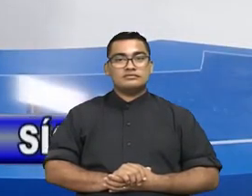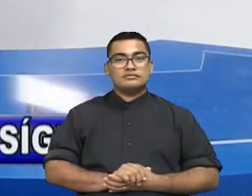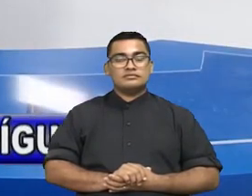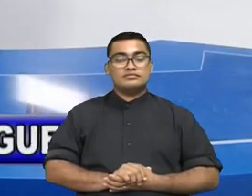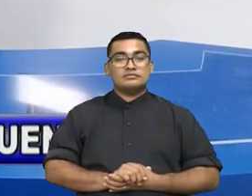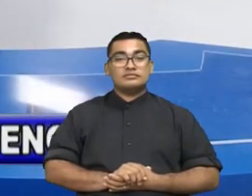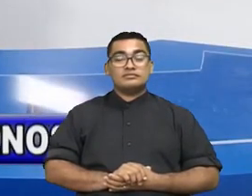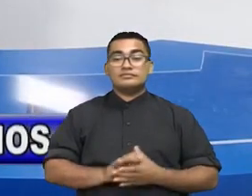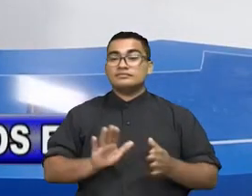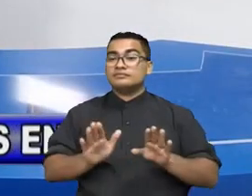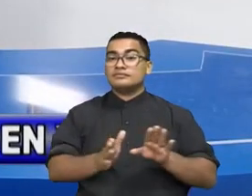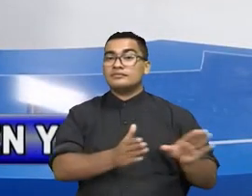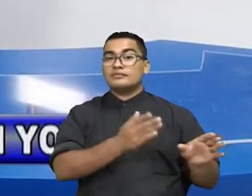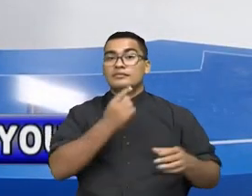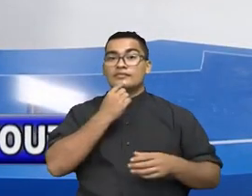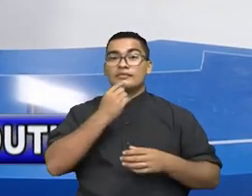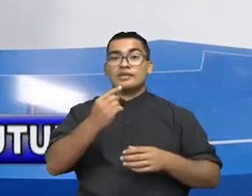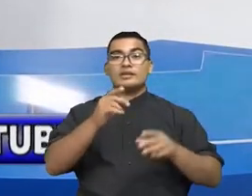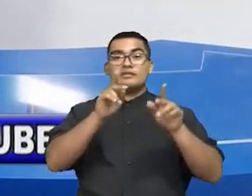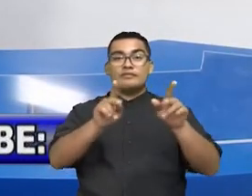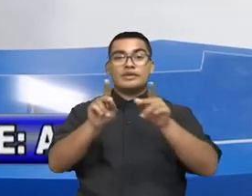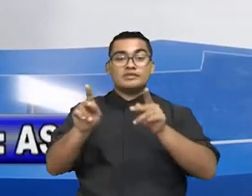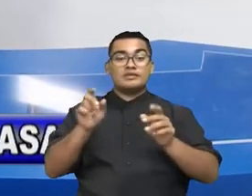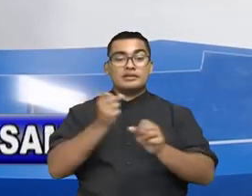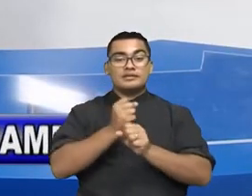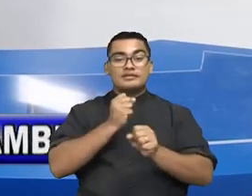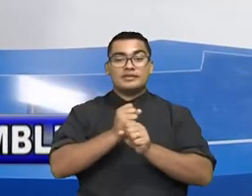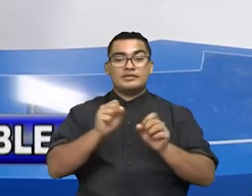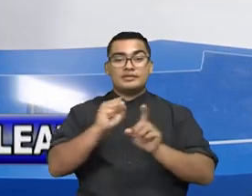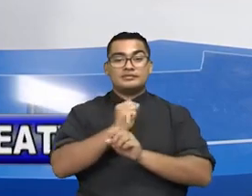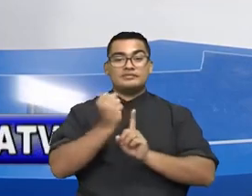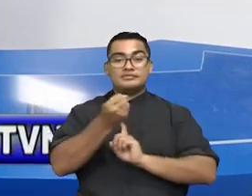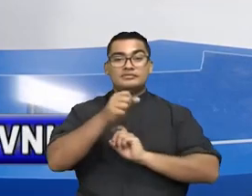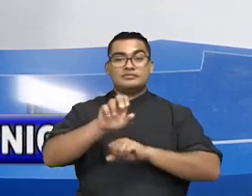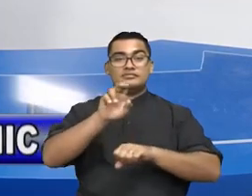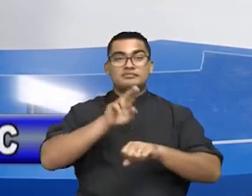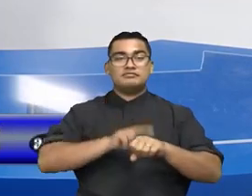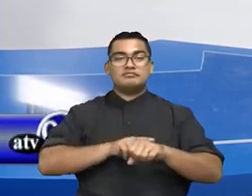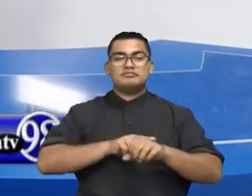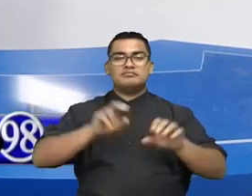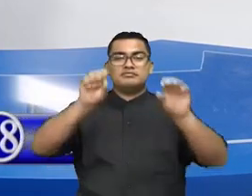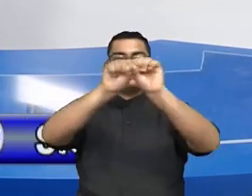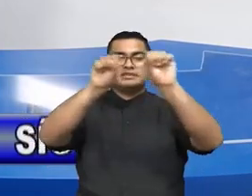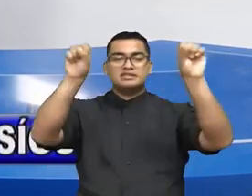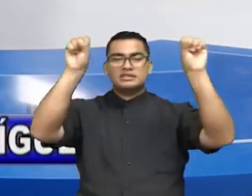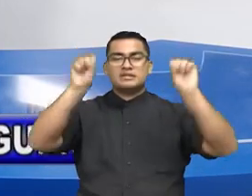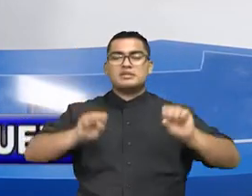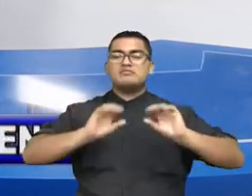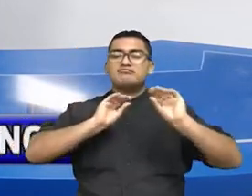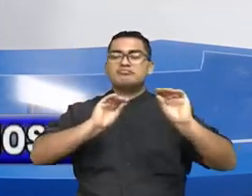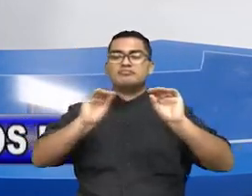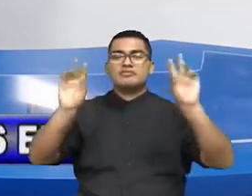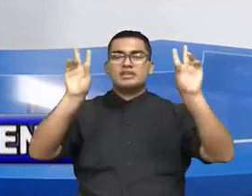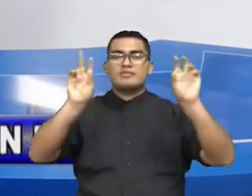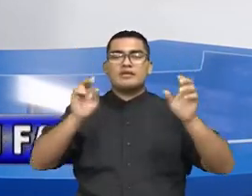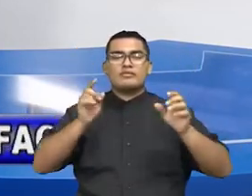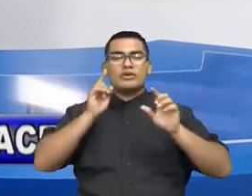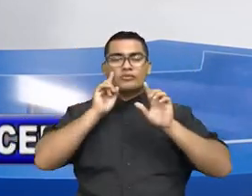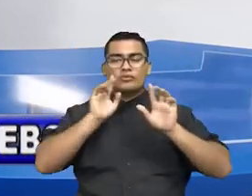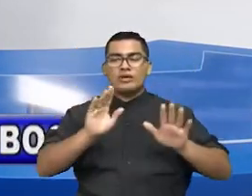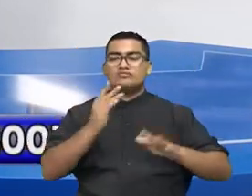Y en otras informaciones, funcionarios de la Asamblea Nacional recibieron la capacitación sobre políticas ambientales